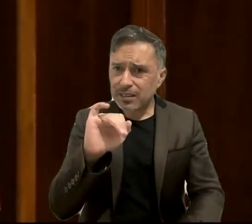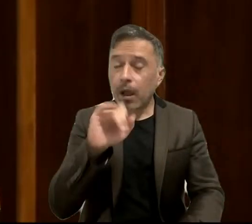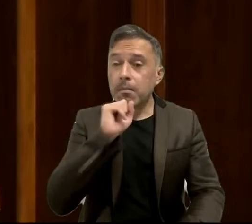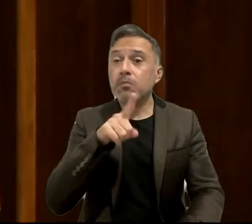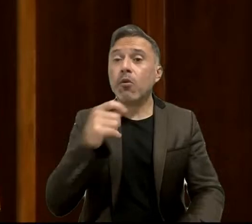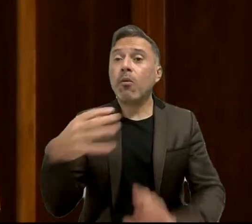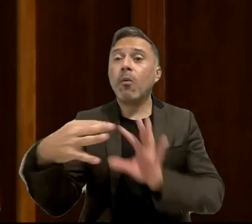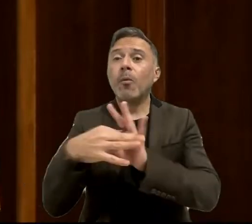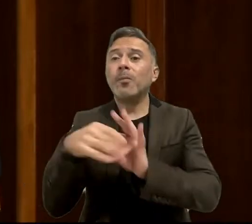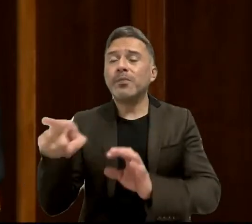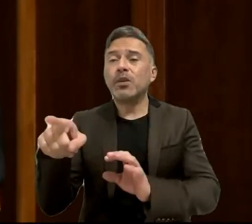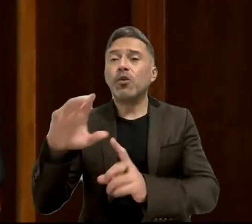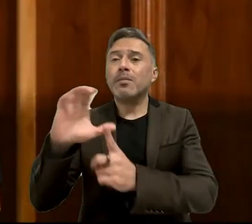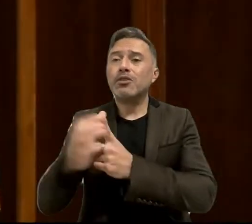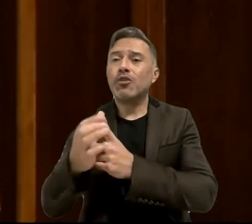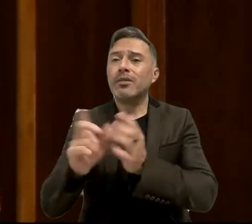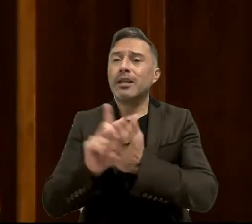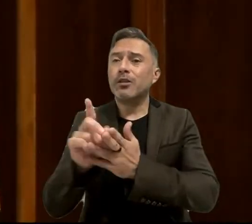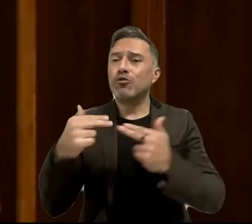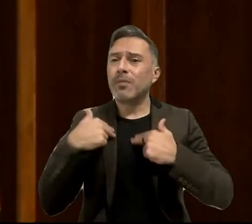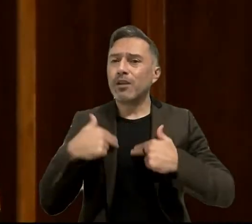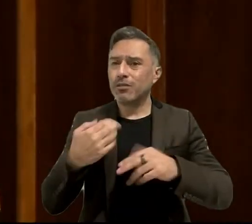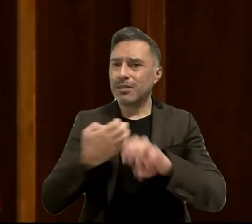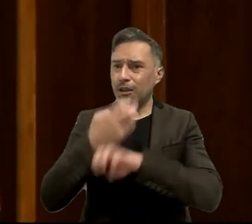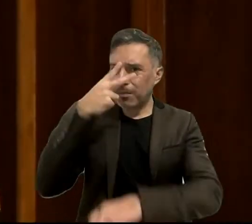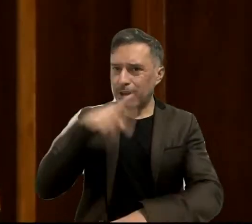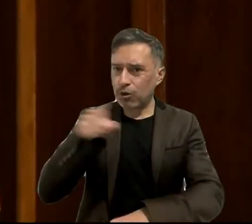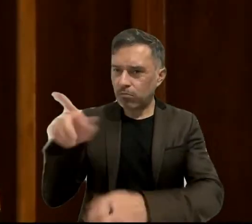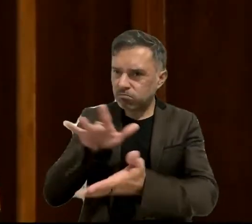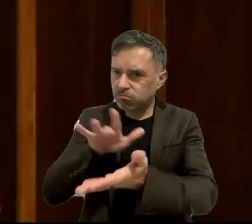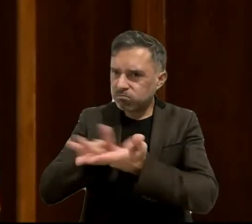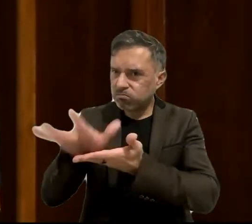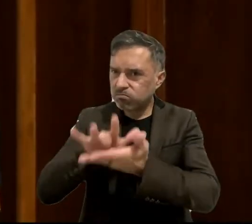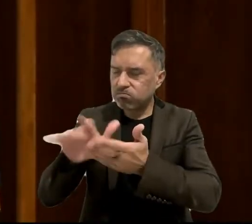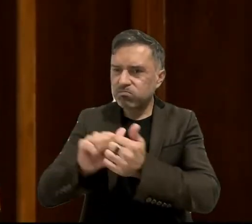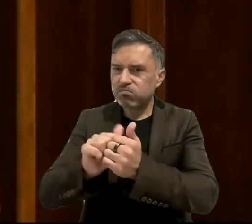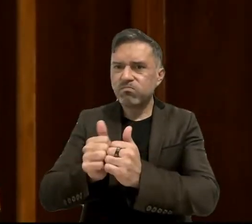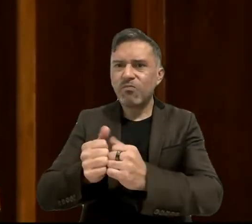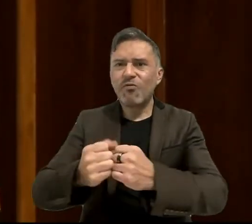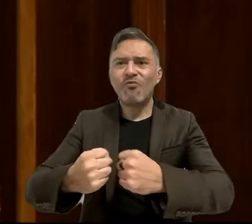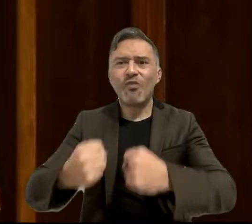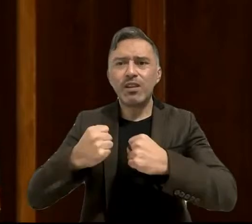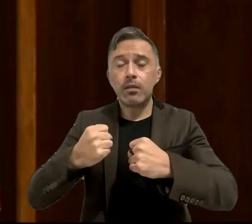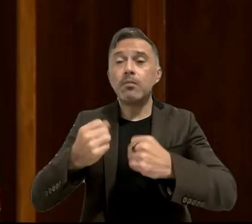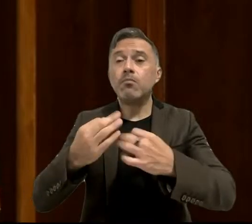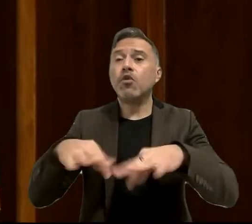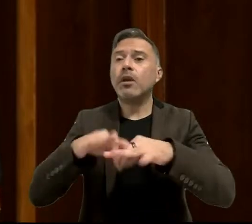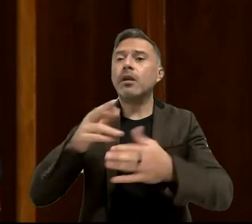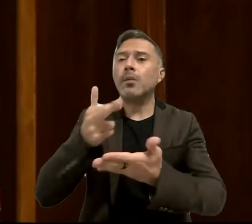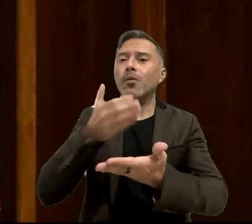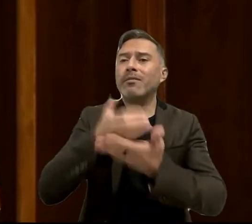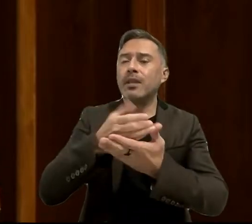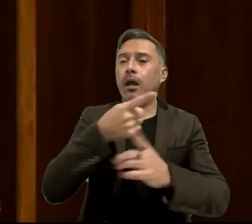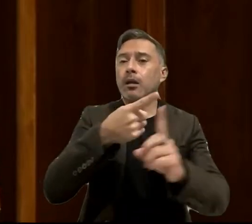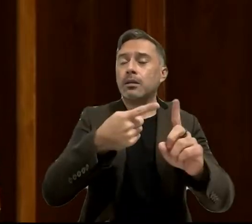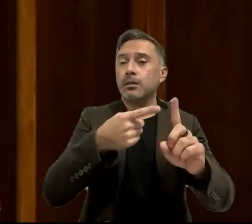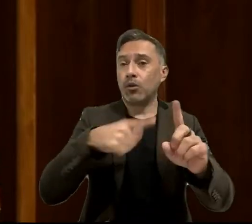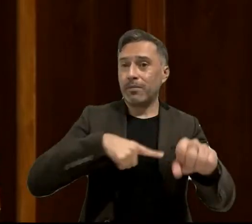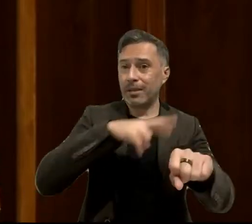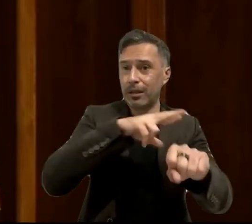de Derechos Humanos del Estado y fortalecer un sistema republicano entre el Ejecutivo, el Judicial y el